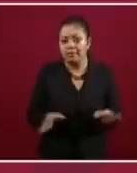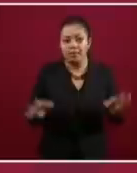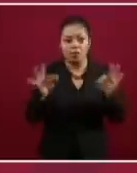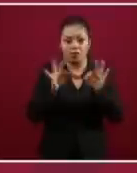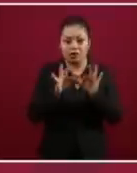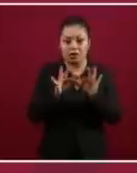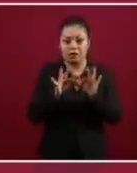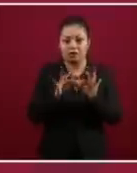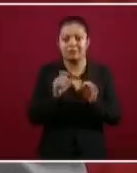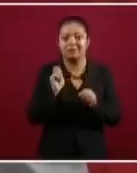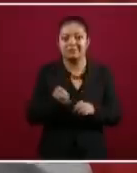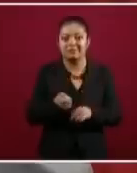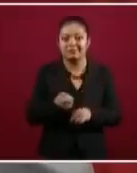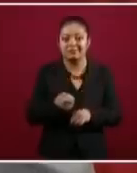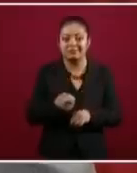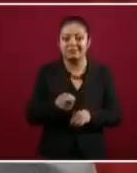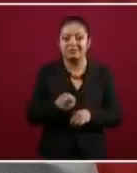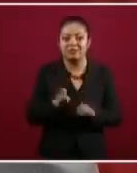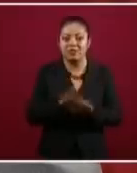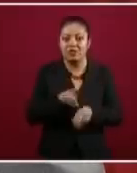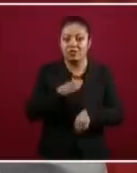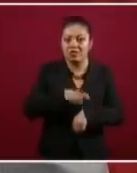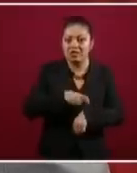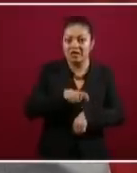los tiempos,